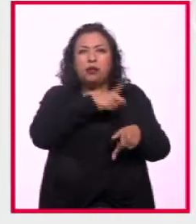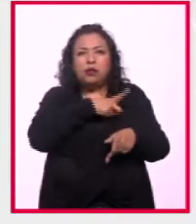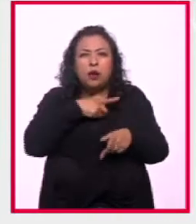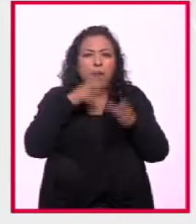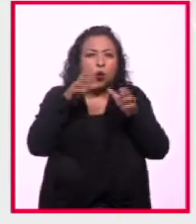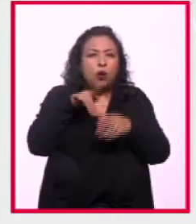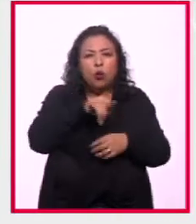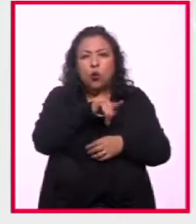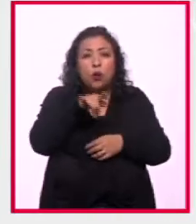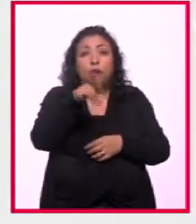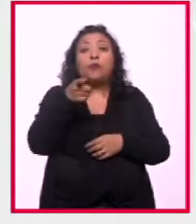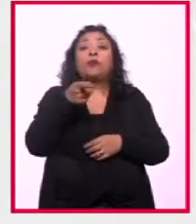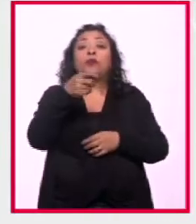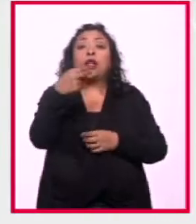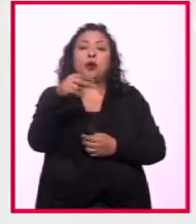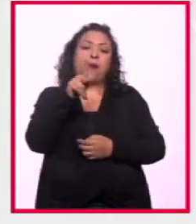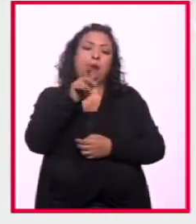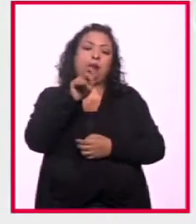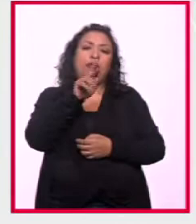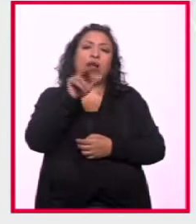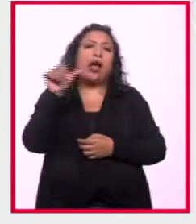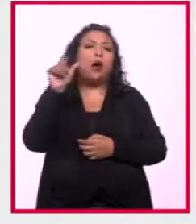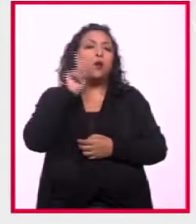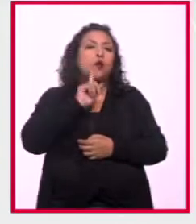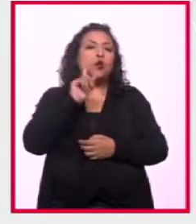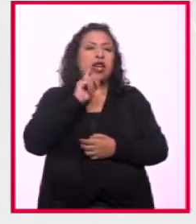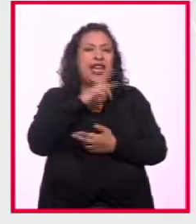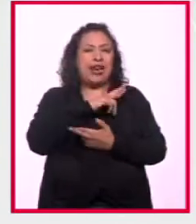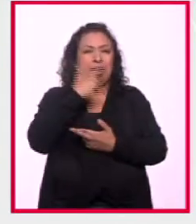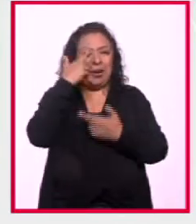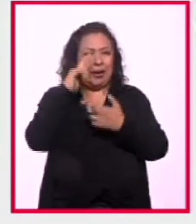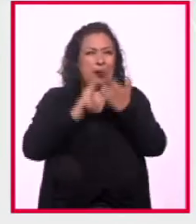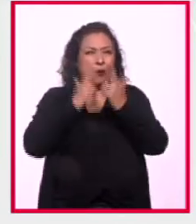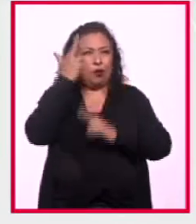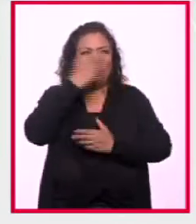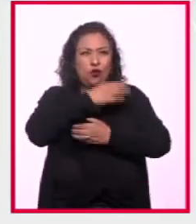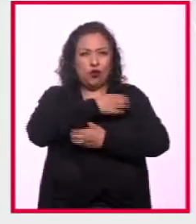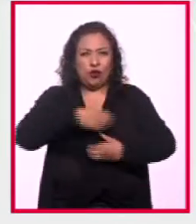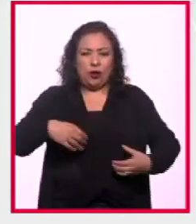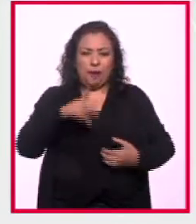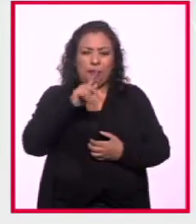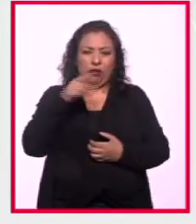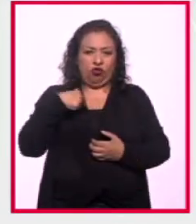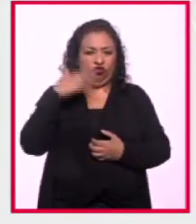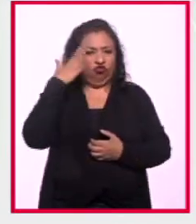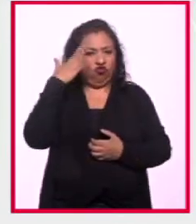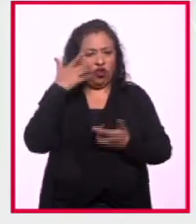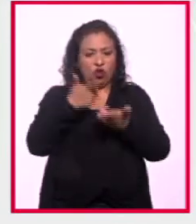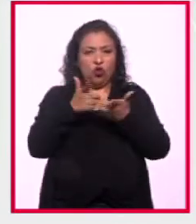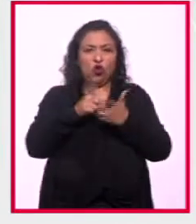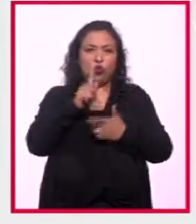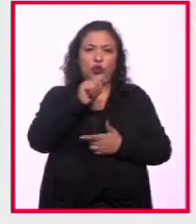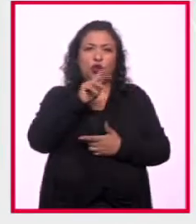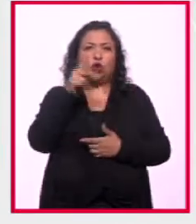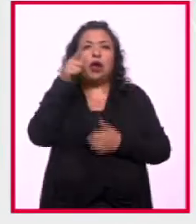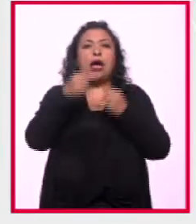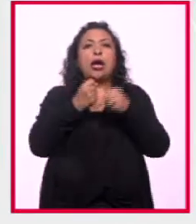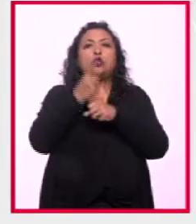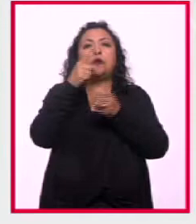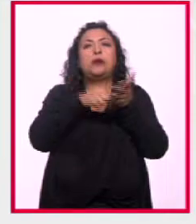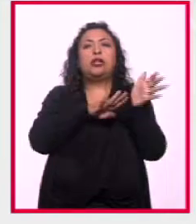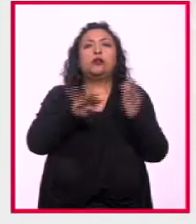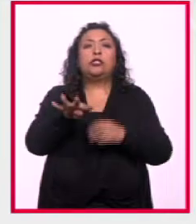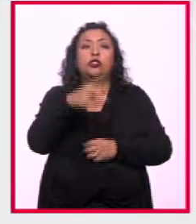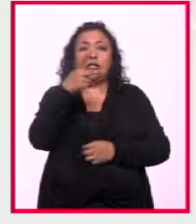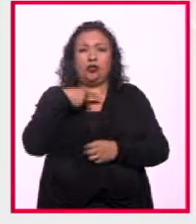bautizada como petra en honor a la revolucionaria petra herrera quien lideró un grupo de mujeres en la batalla de torreón en 1914